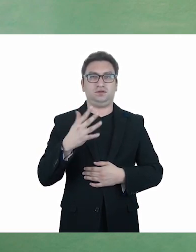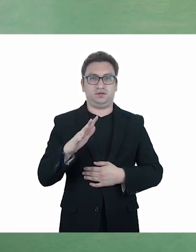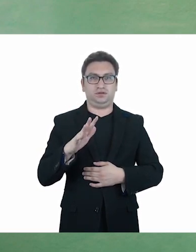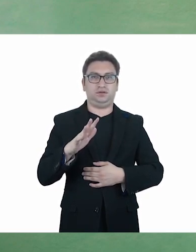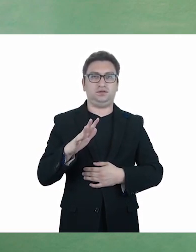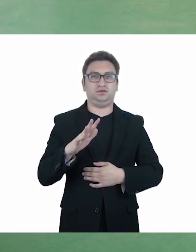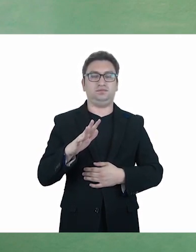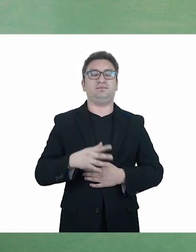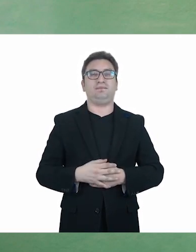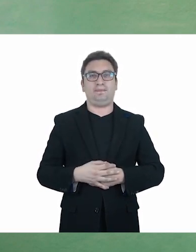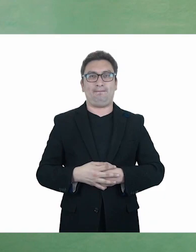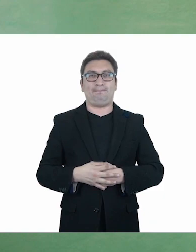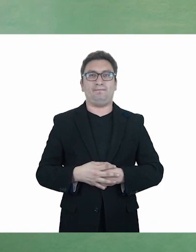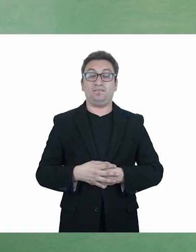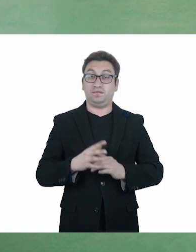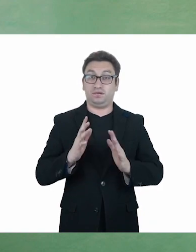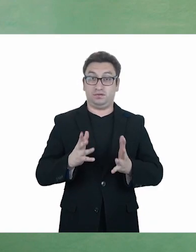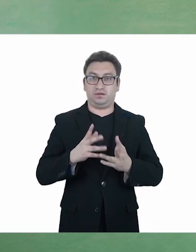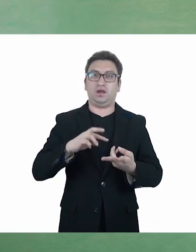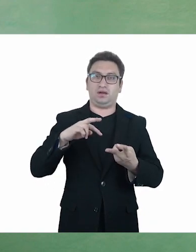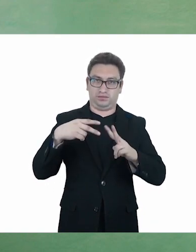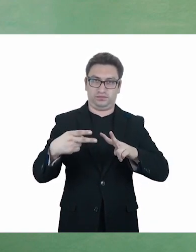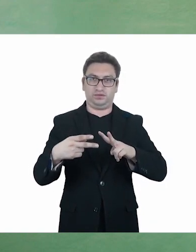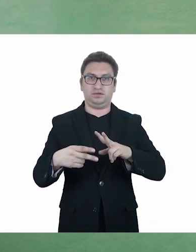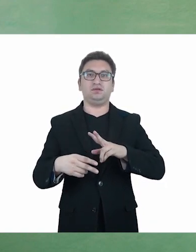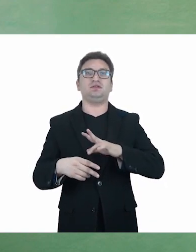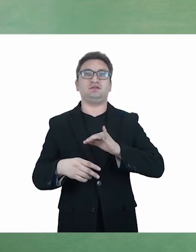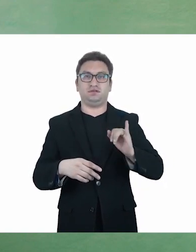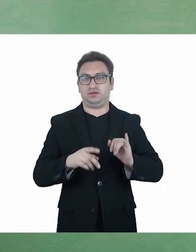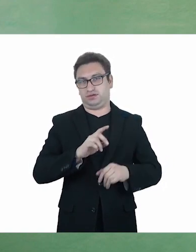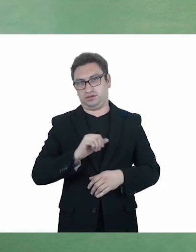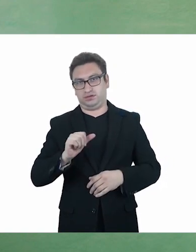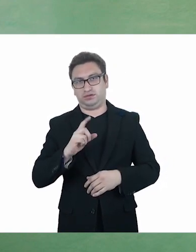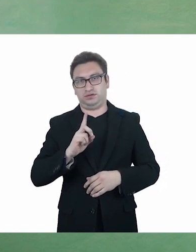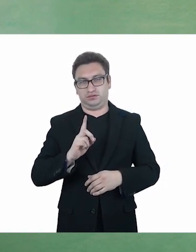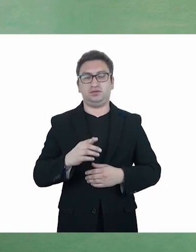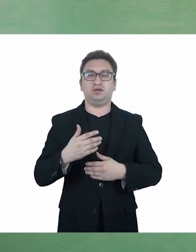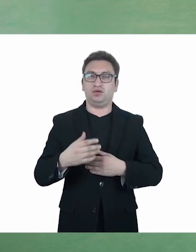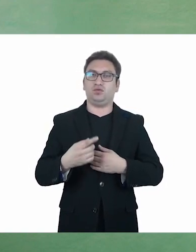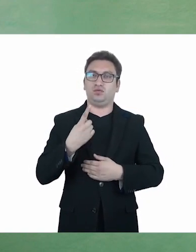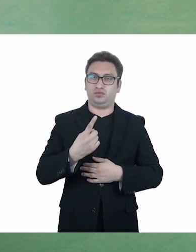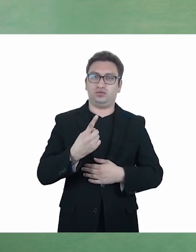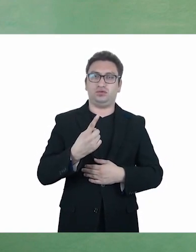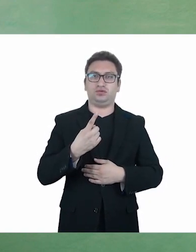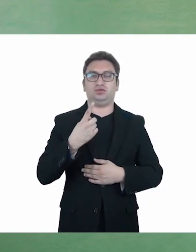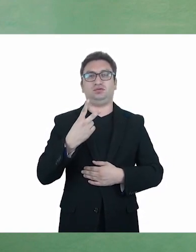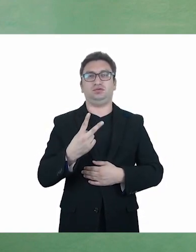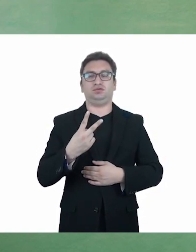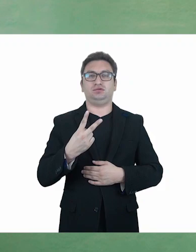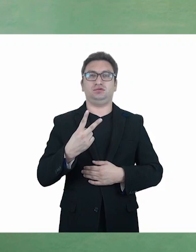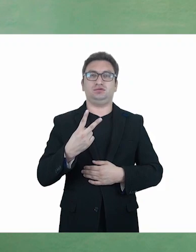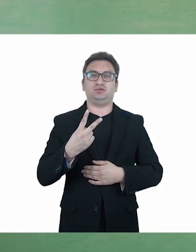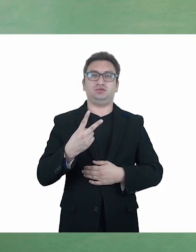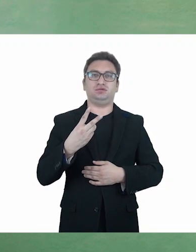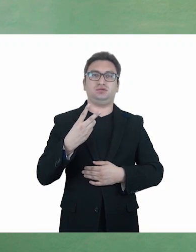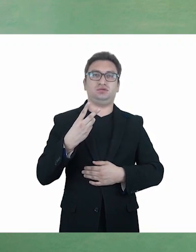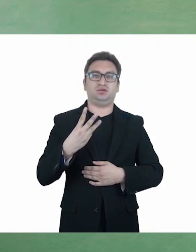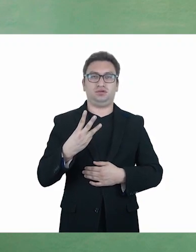9, 10. Ahora al revés, de izquierda a derecha. 1,